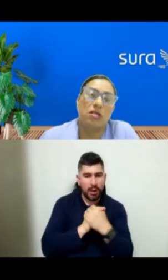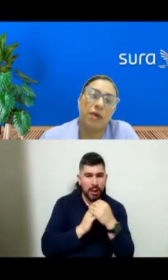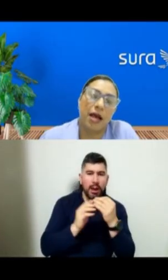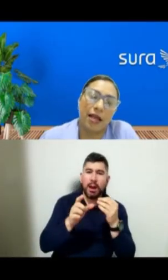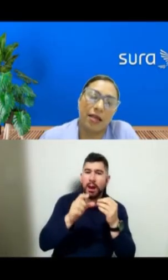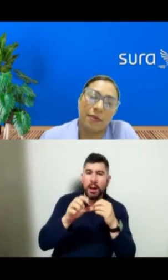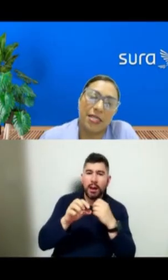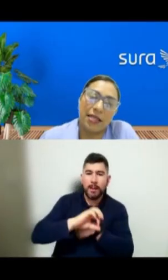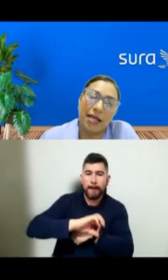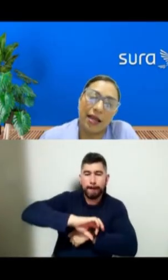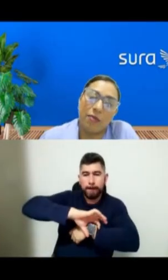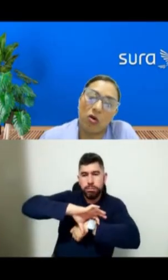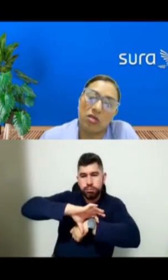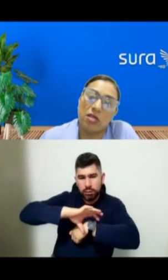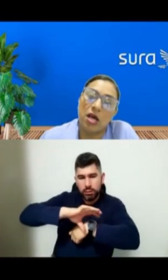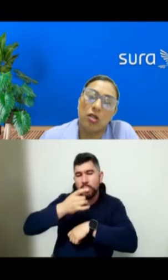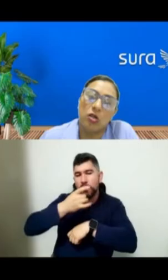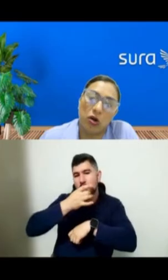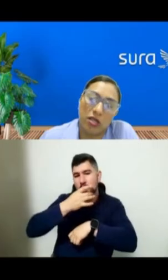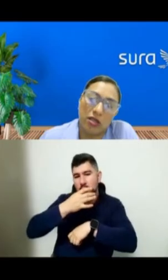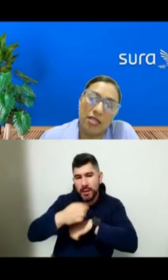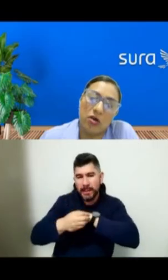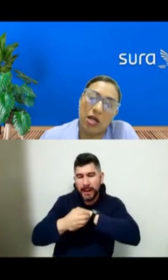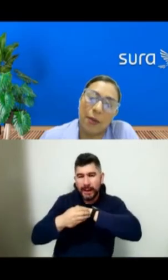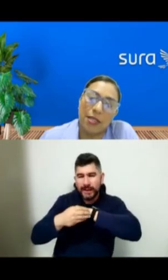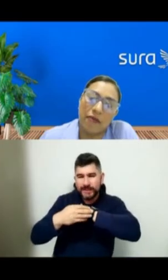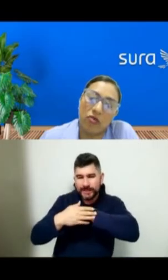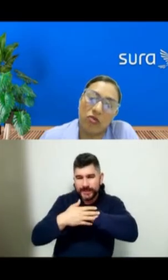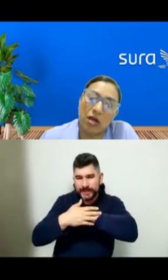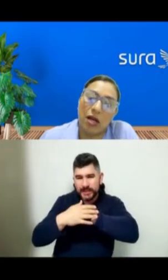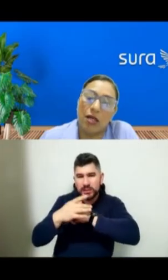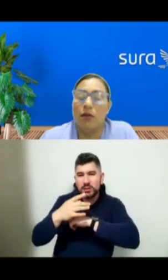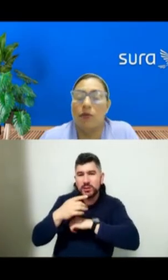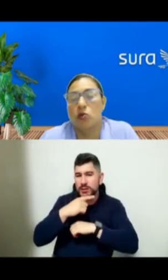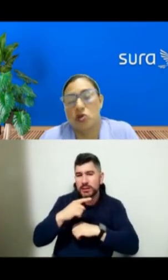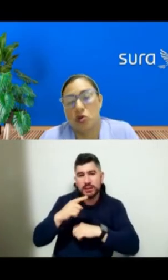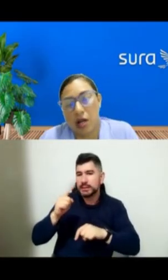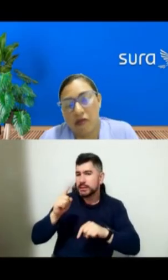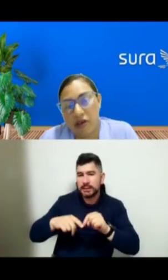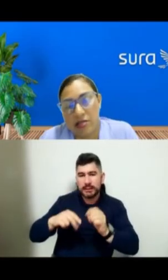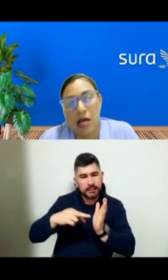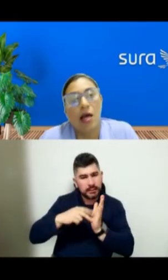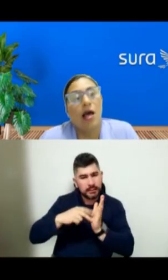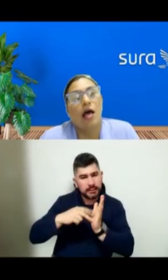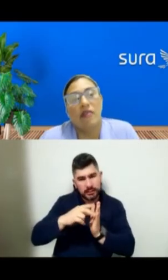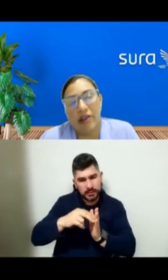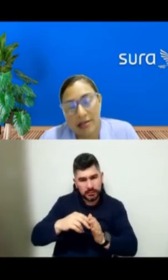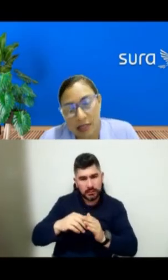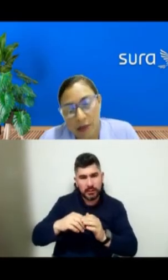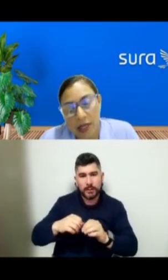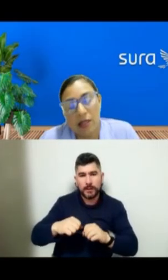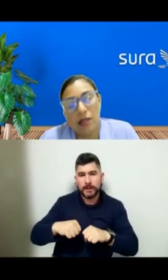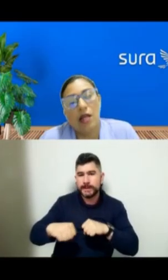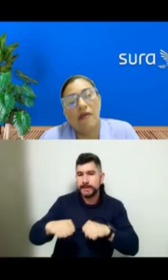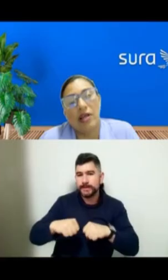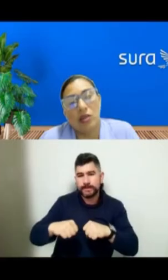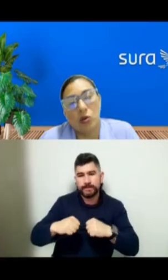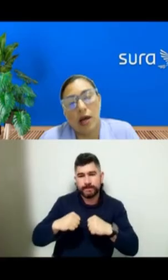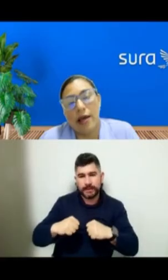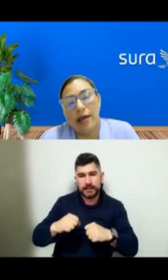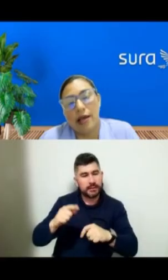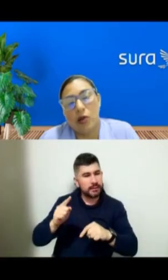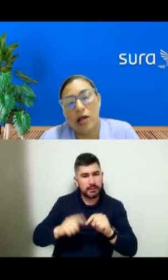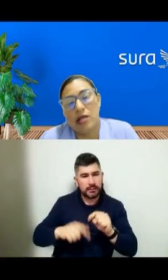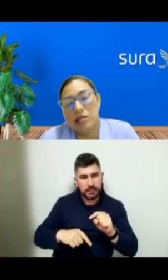hay equimosis, vea que aquí se presenta la equimosis, dolor intenso, incapacidad funcional y disminución de la fuerza. La diferencia también de